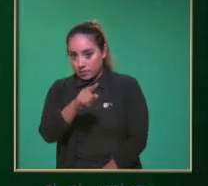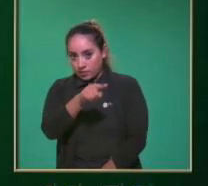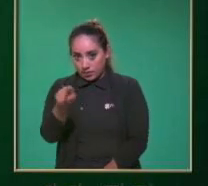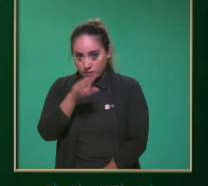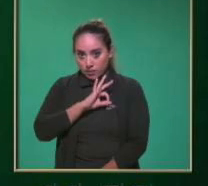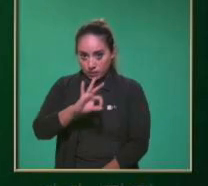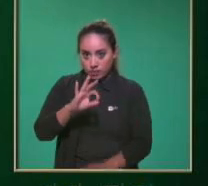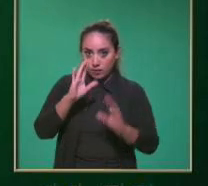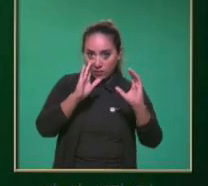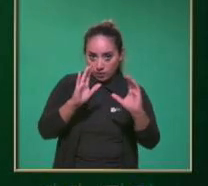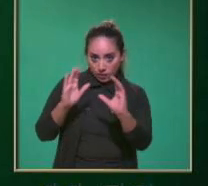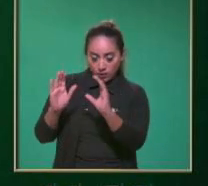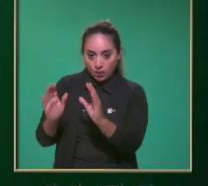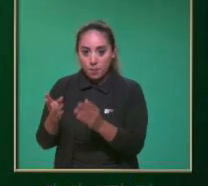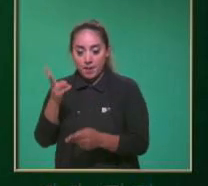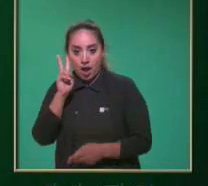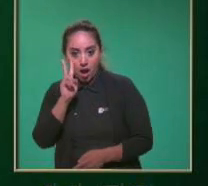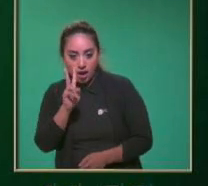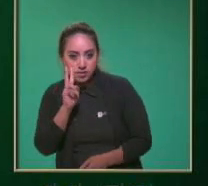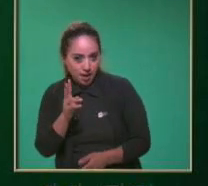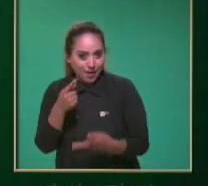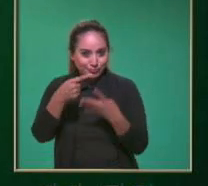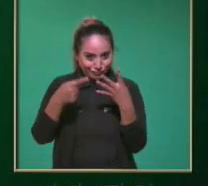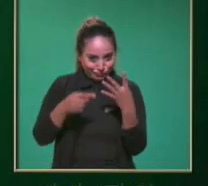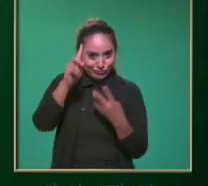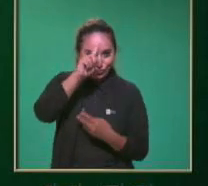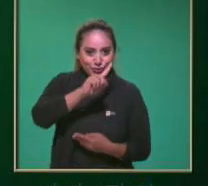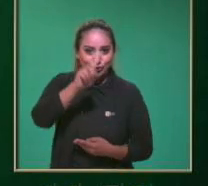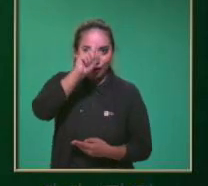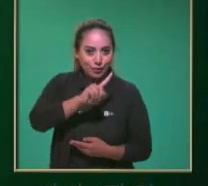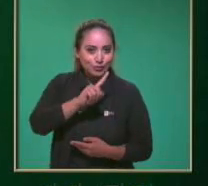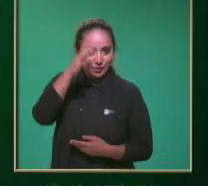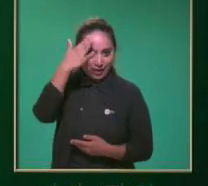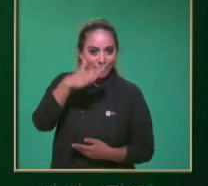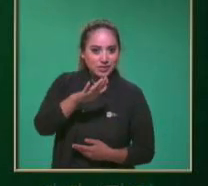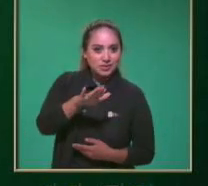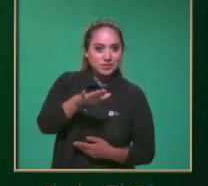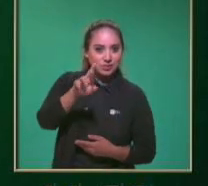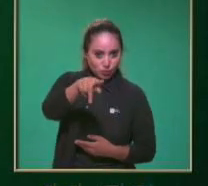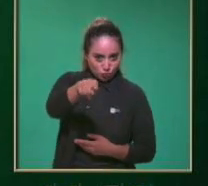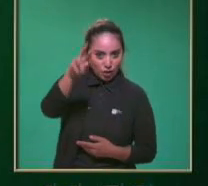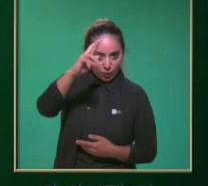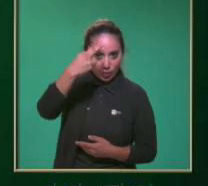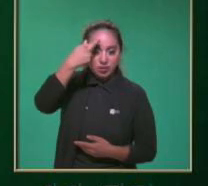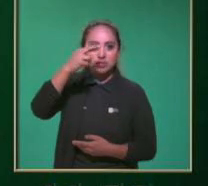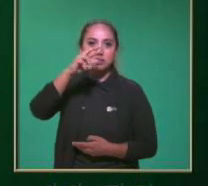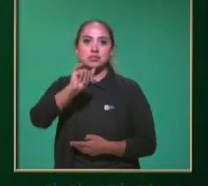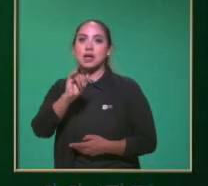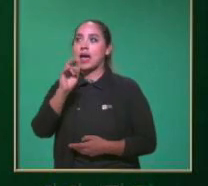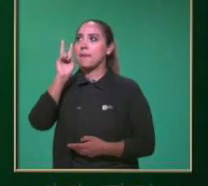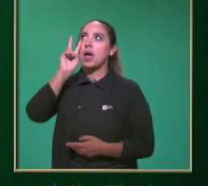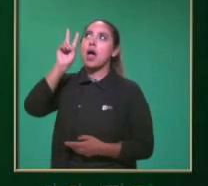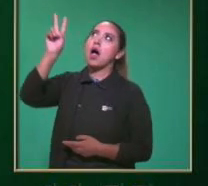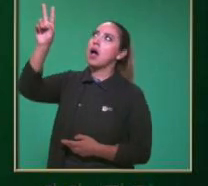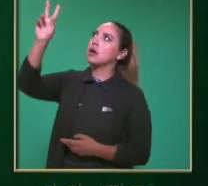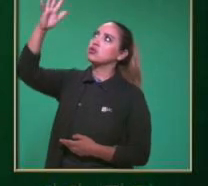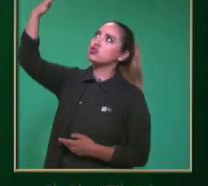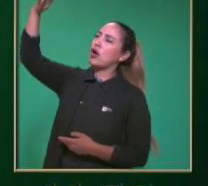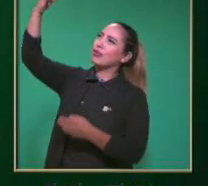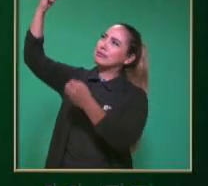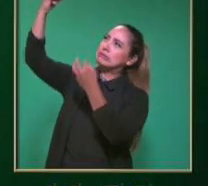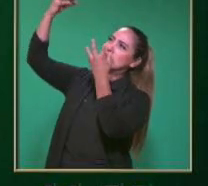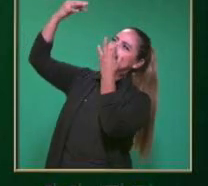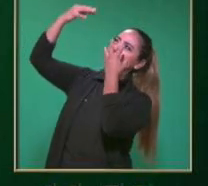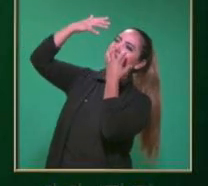cuidar nuestra vista, qué debemos hacer? No debemos de ver directo al sol, maestra, ni estar